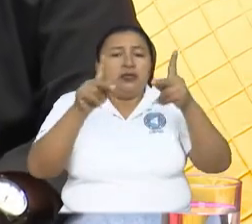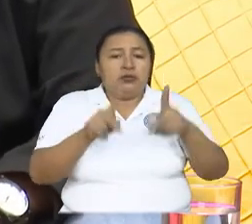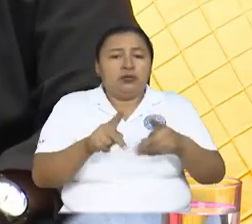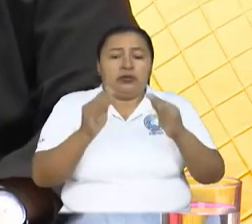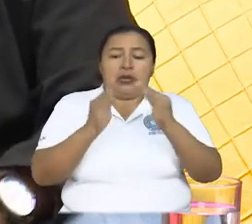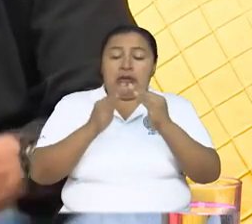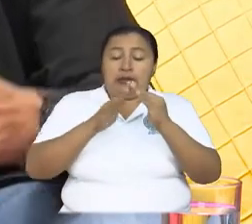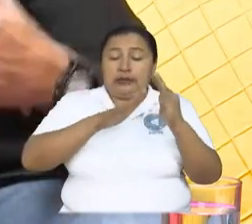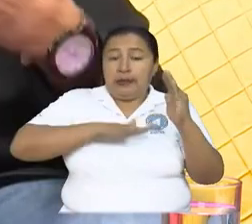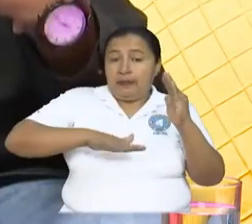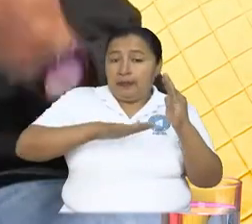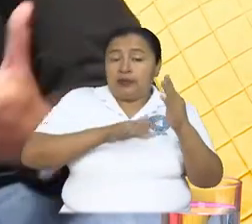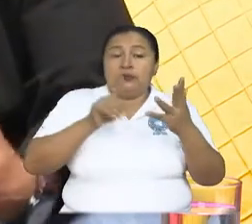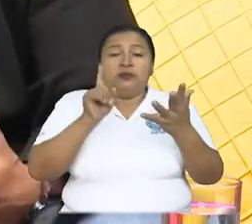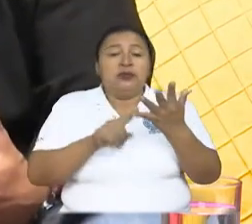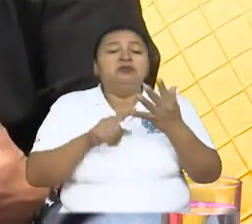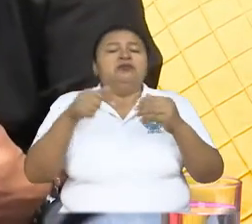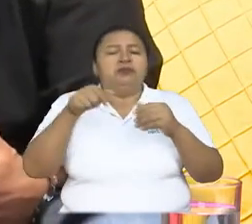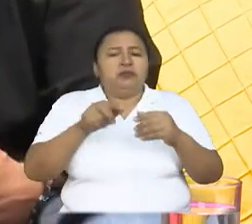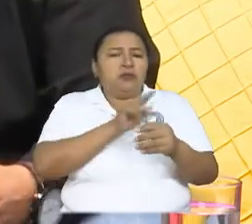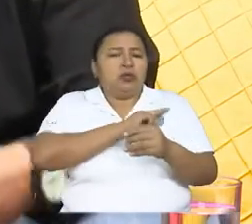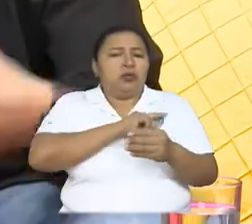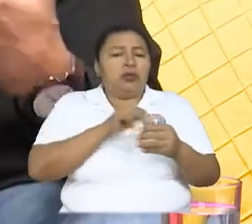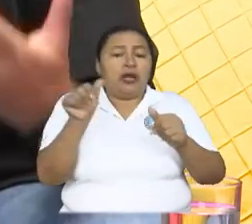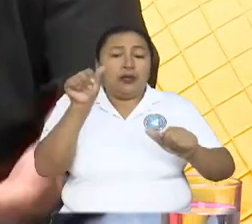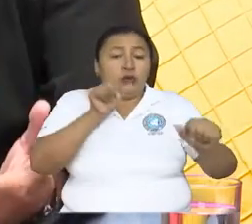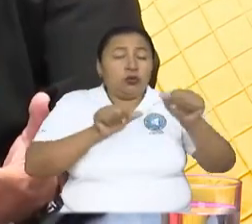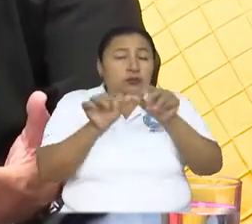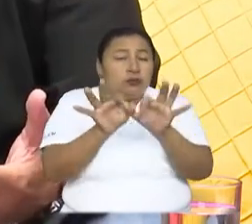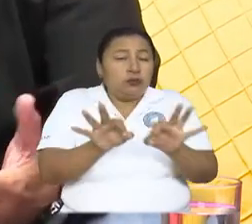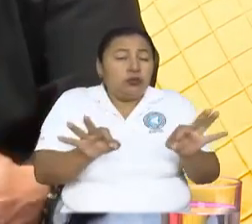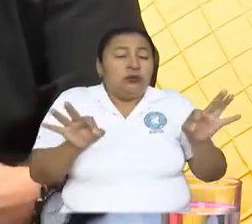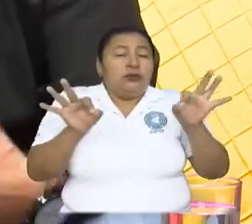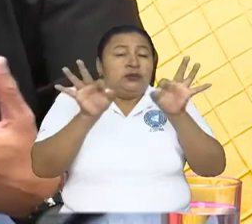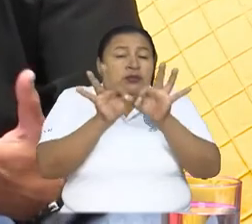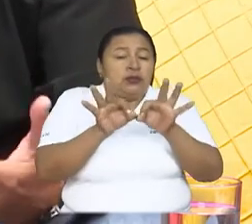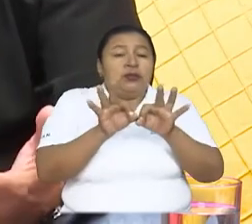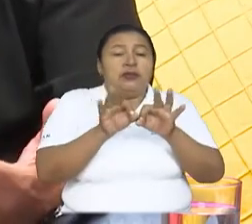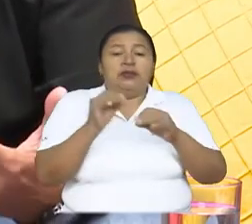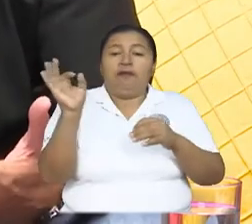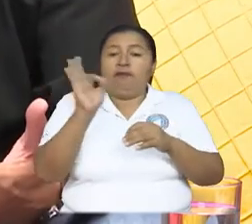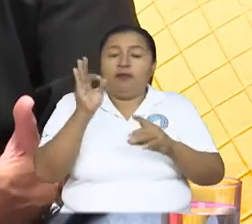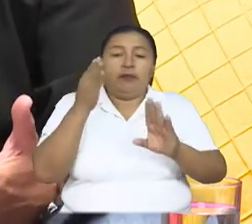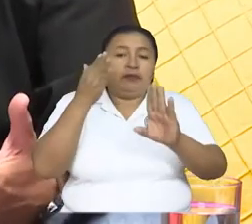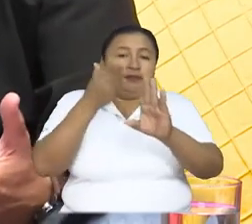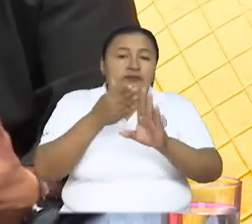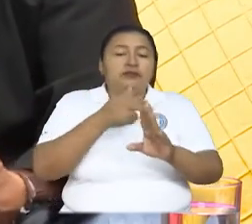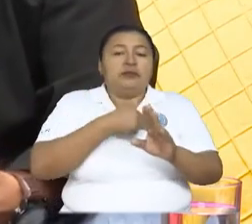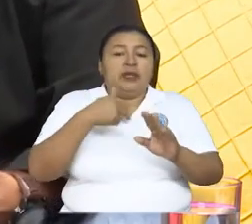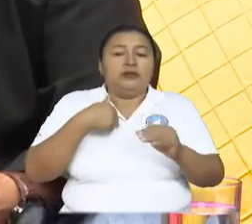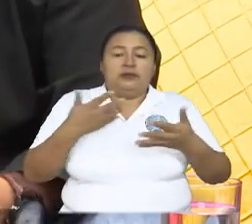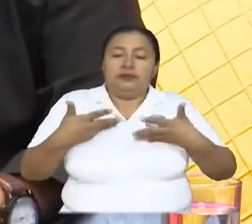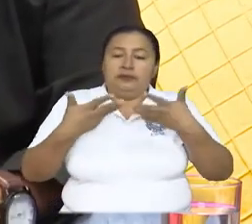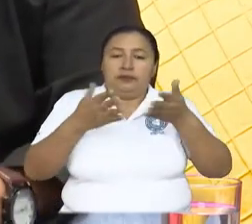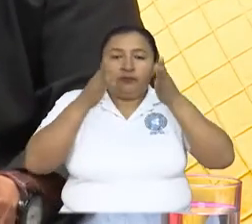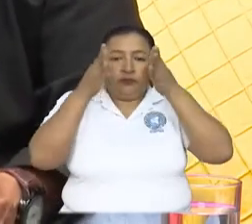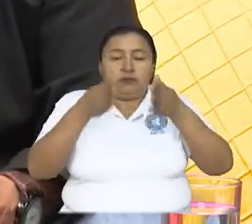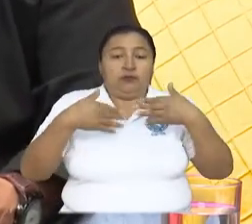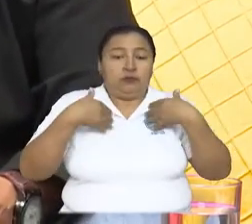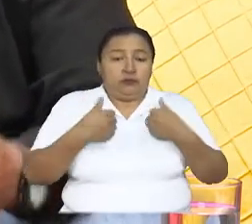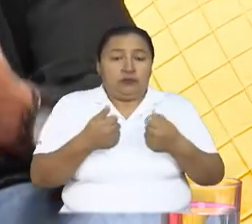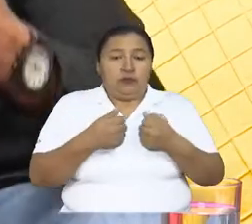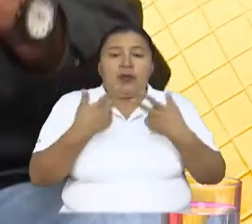casas bases que son digamos actores protagonistas que de manera directa producen salud también es